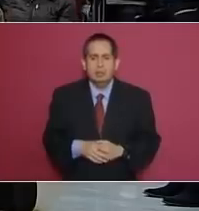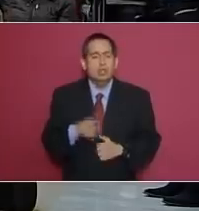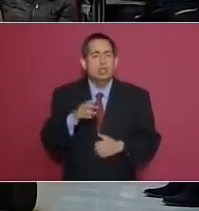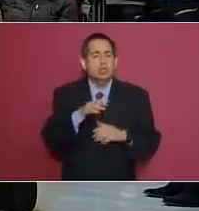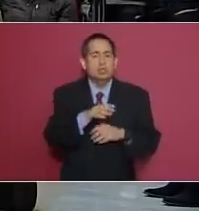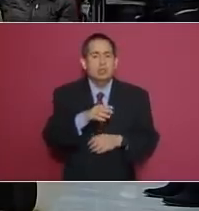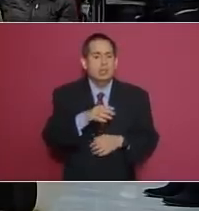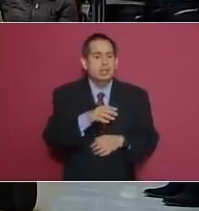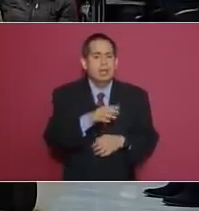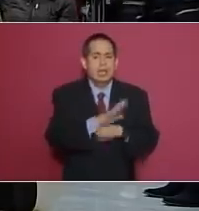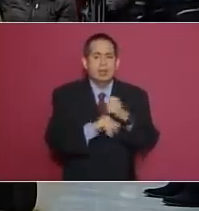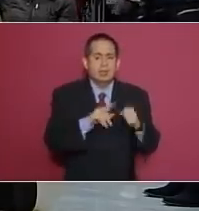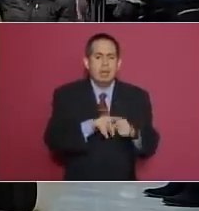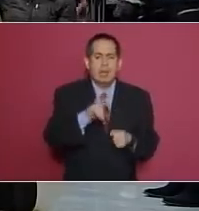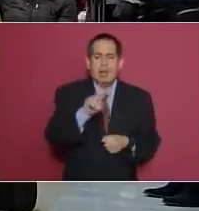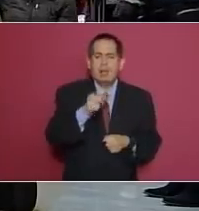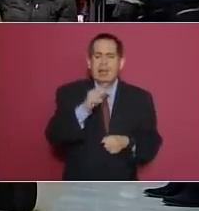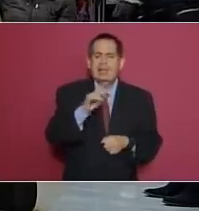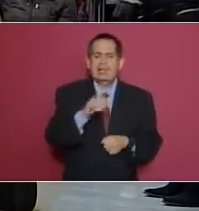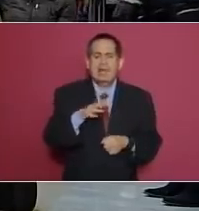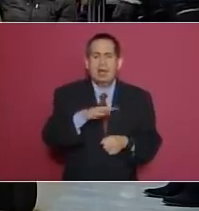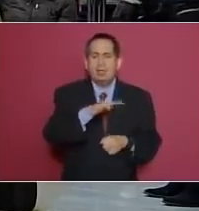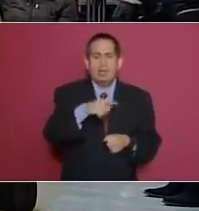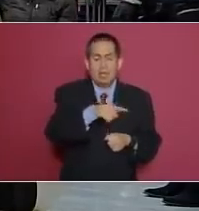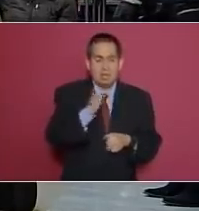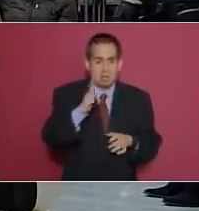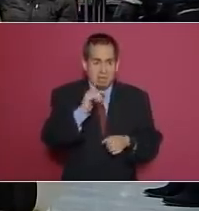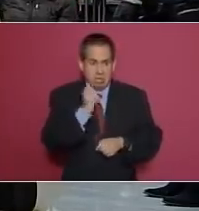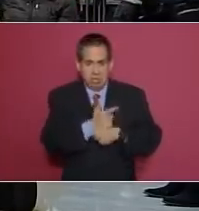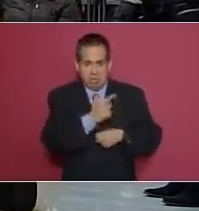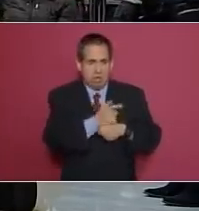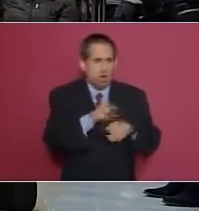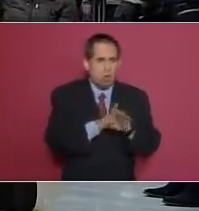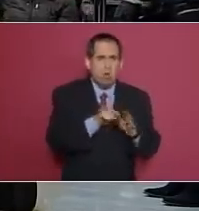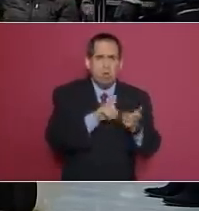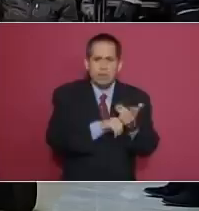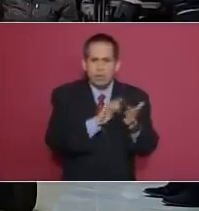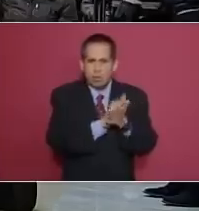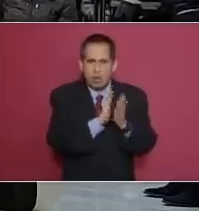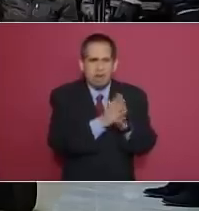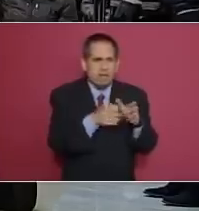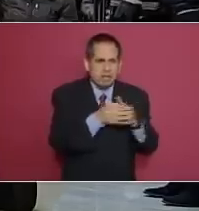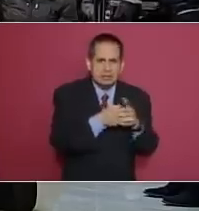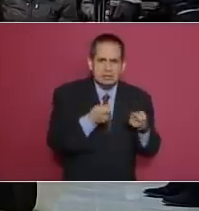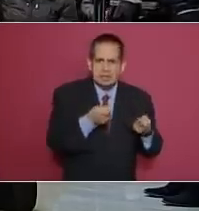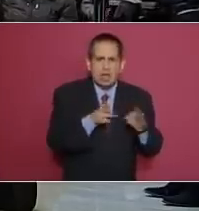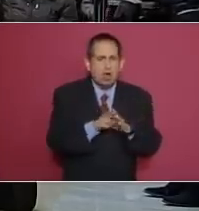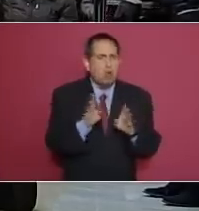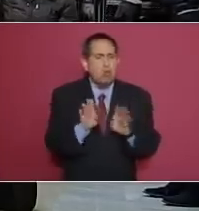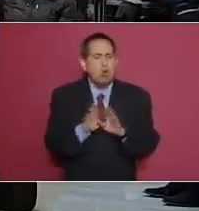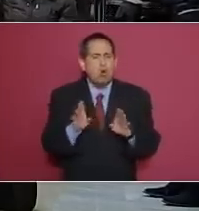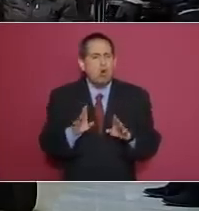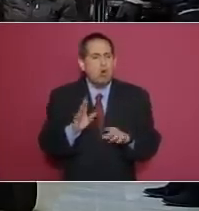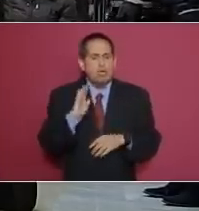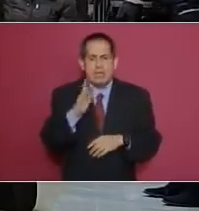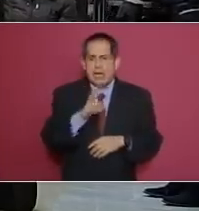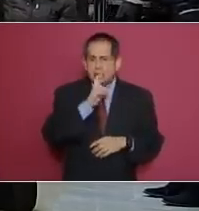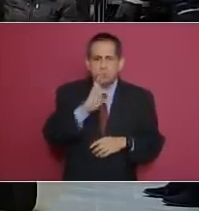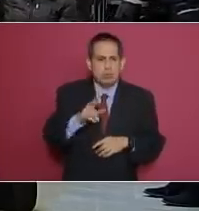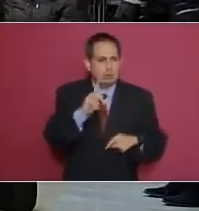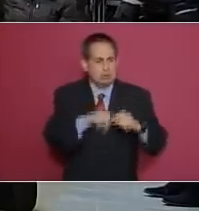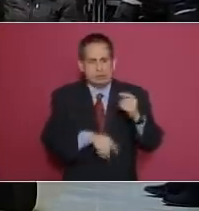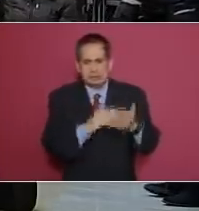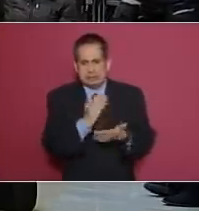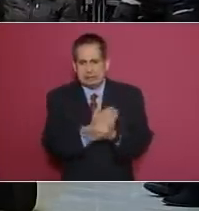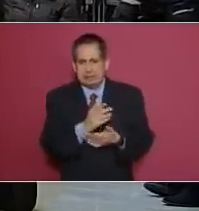vaquita marina, saber si ya tienen identificadas bandas, cómo están operando y cuándo ya se van a poder tener resultados, sobre todo